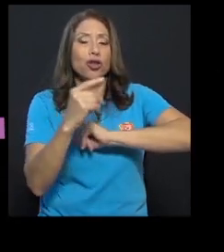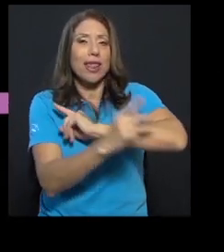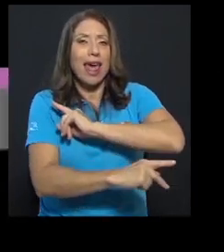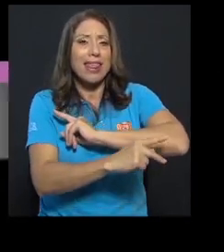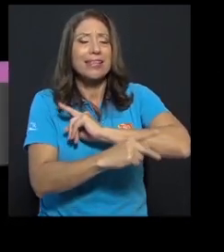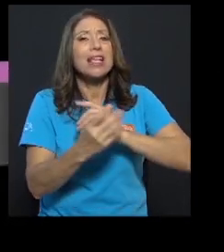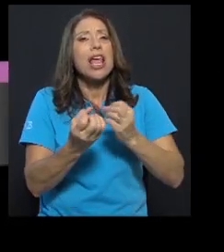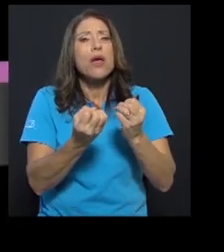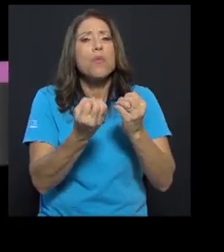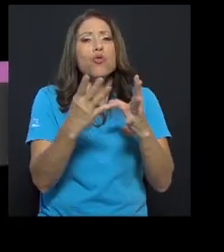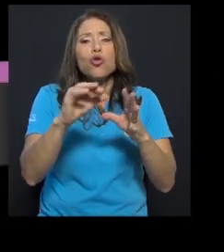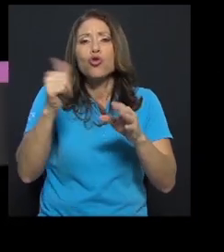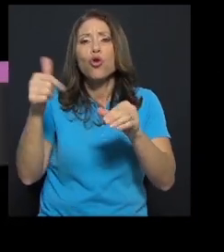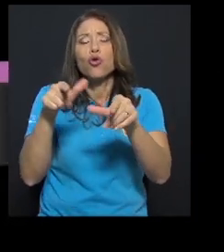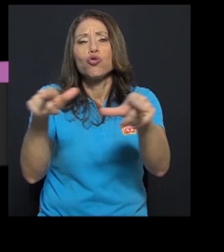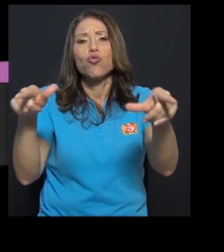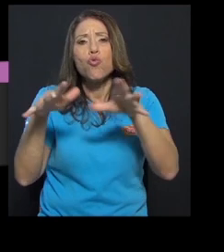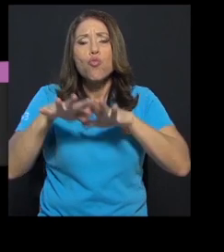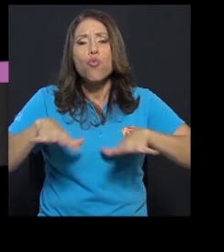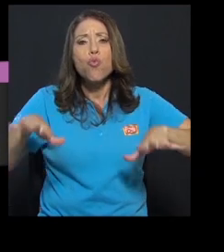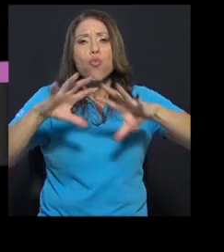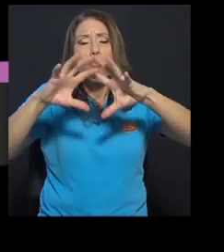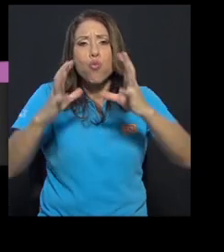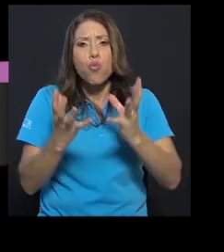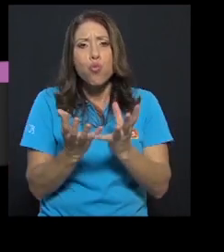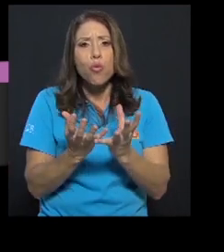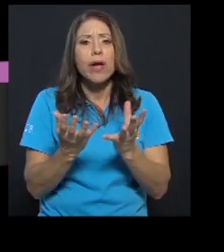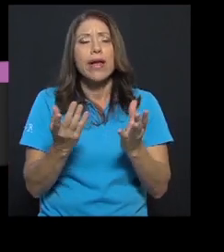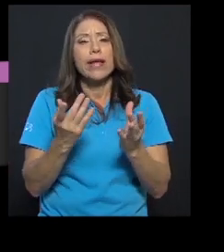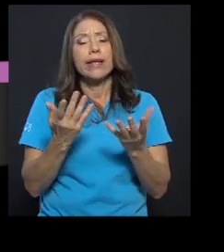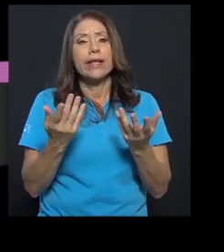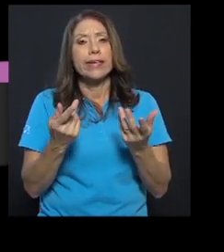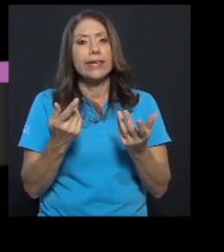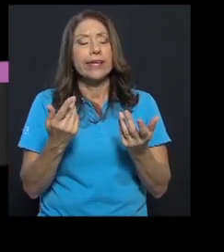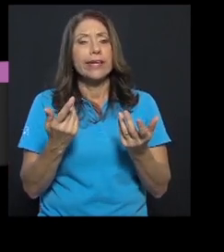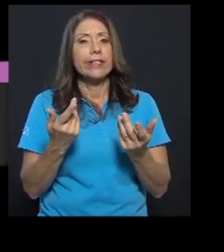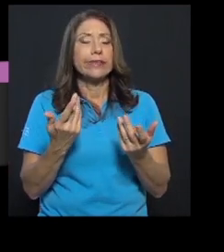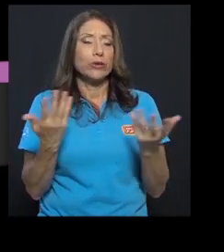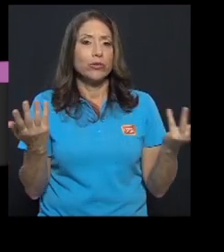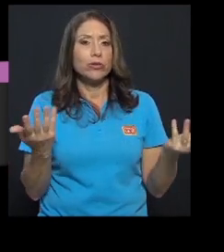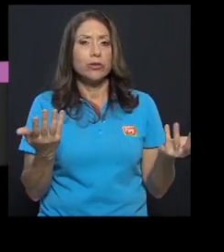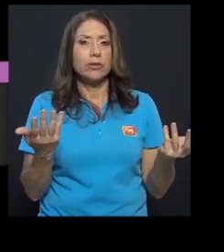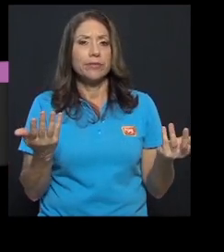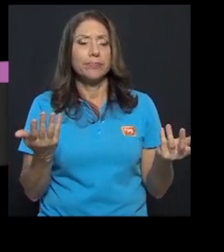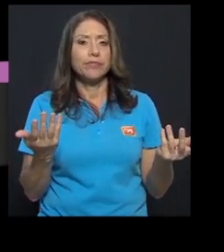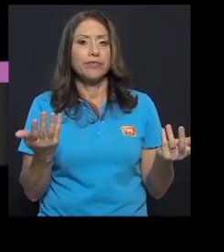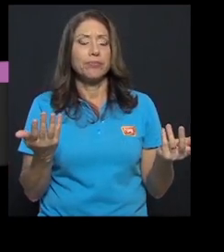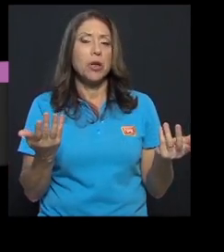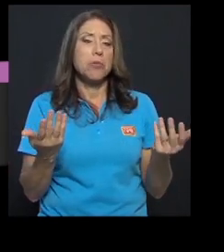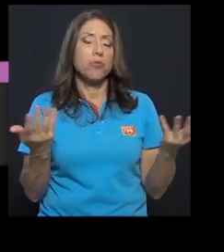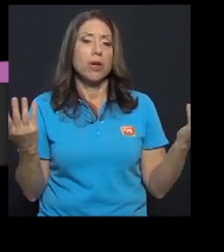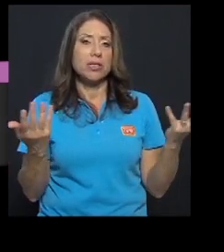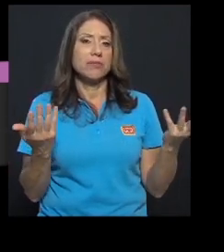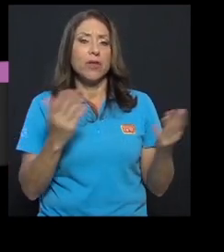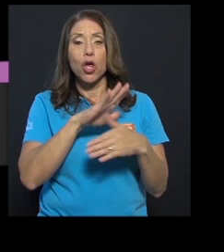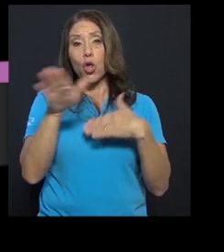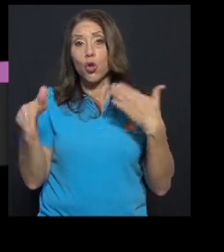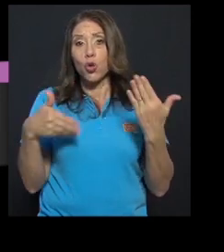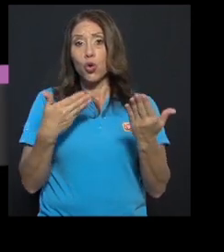sociedades y en muchos otros contextos, ¿verdad?, del mundo. Y entonces, en ese sentido,